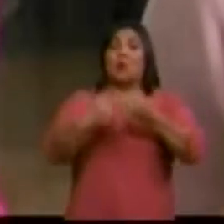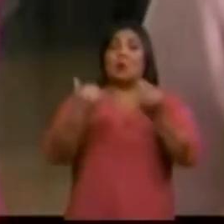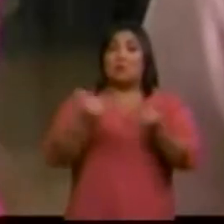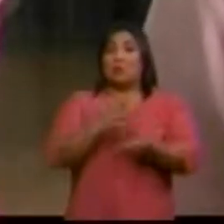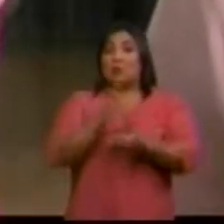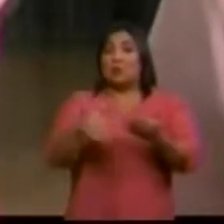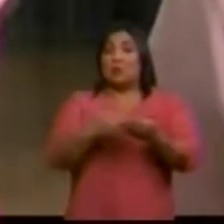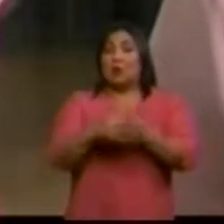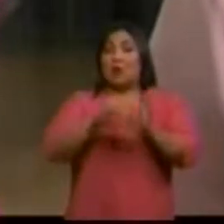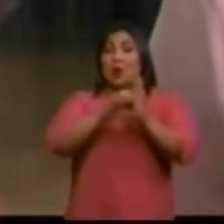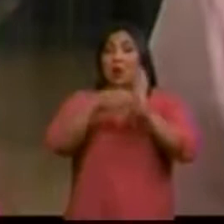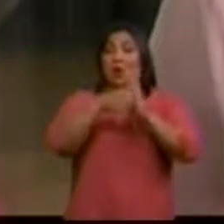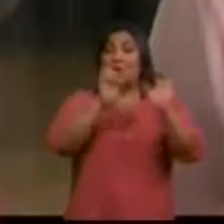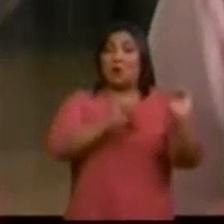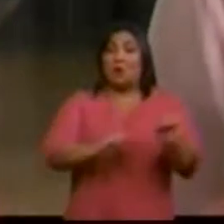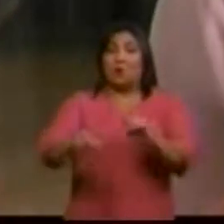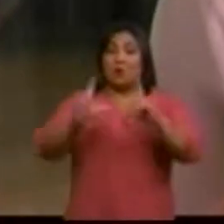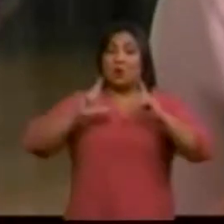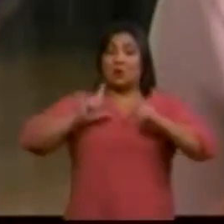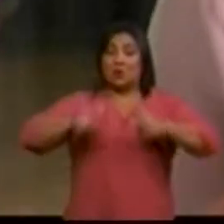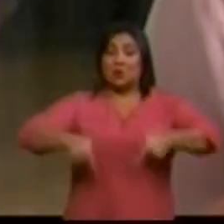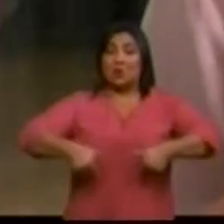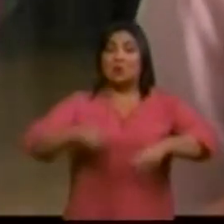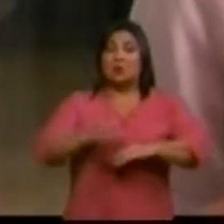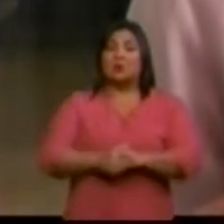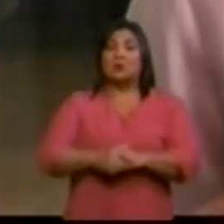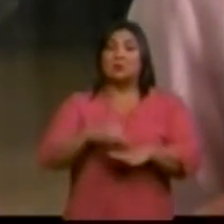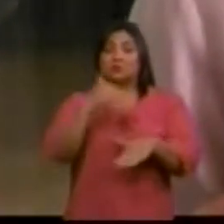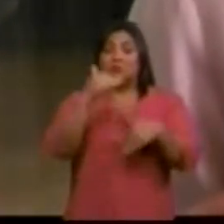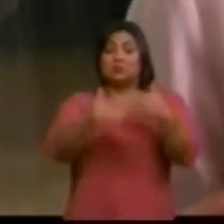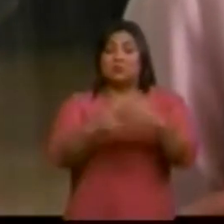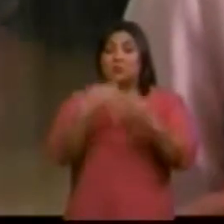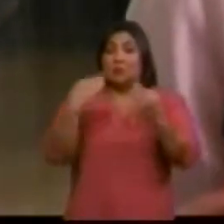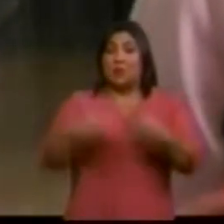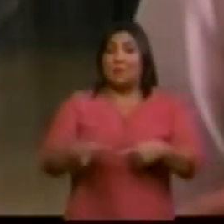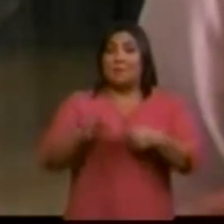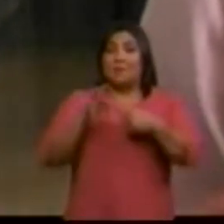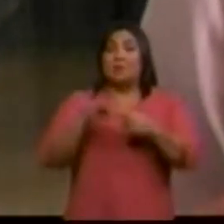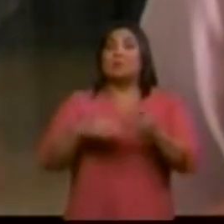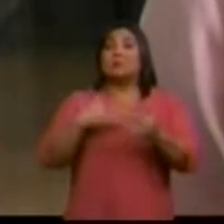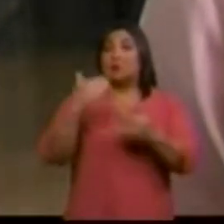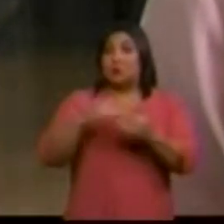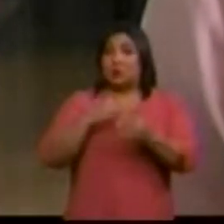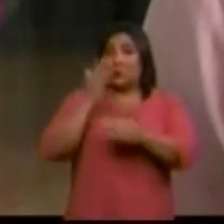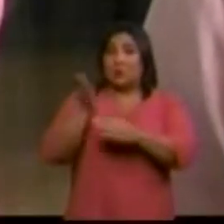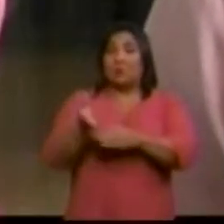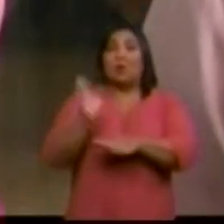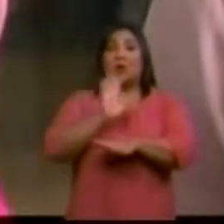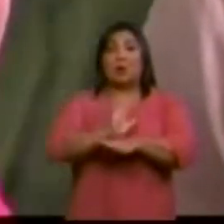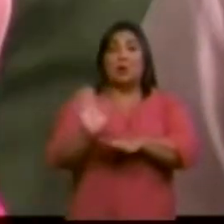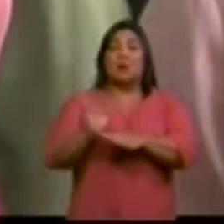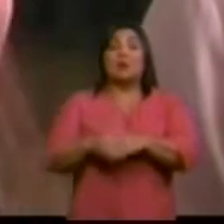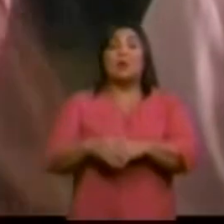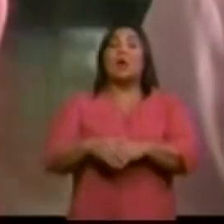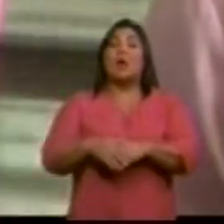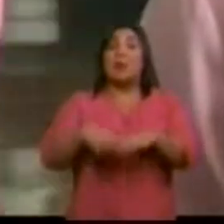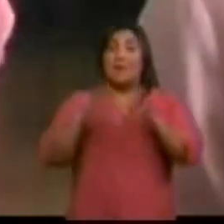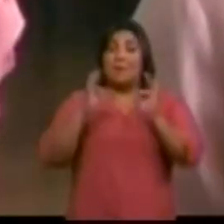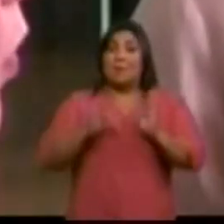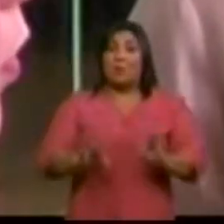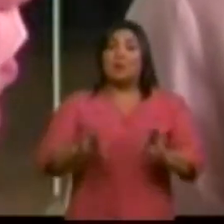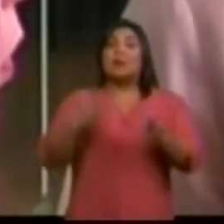actualmente en el Código Orgánico de Salud, incluir los procedimientos generales. Posterior a ello vendrá ya la parte específica de